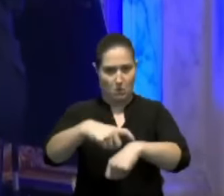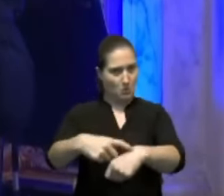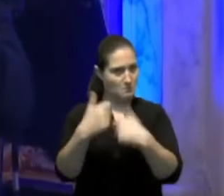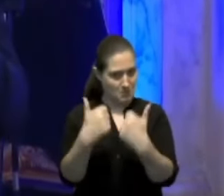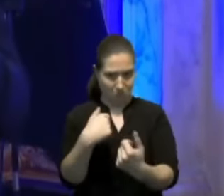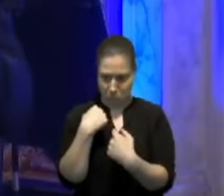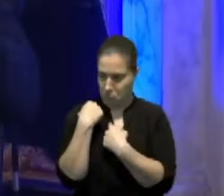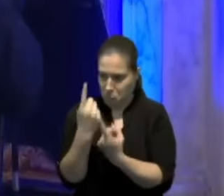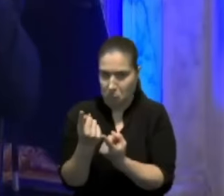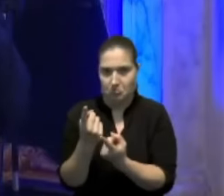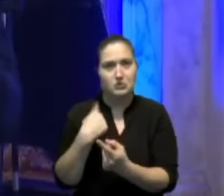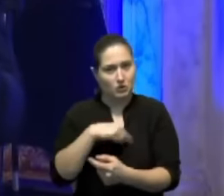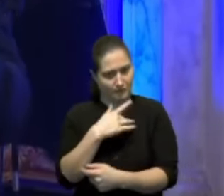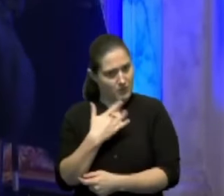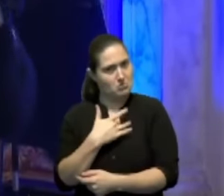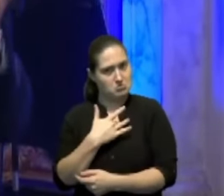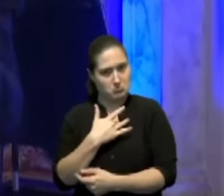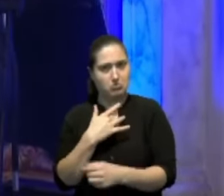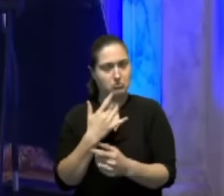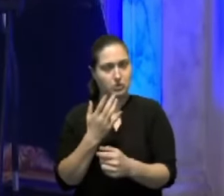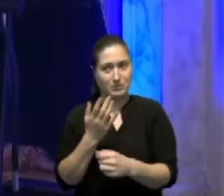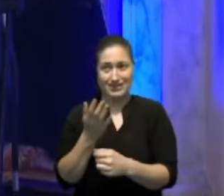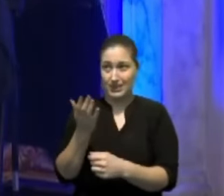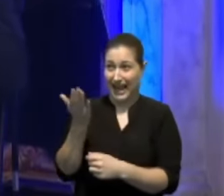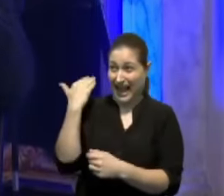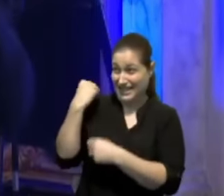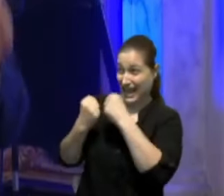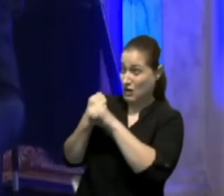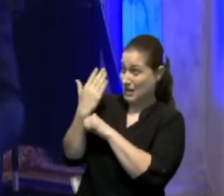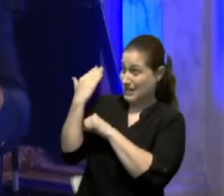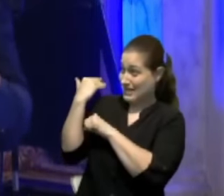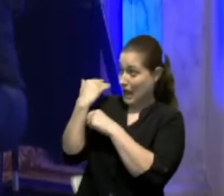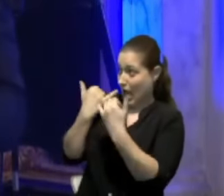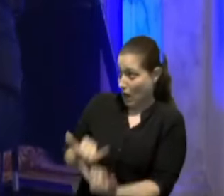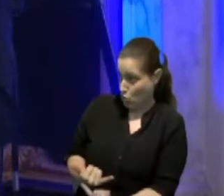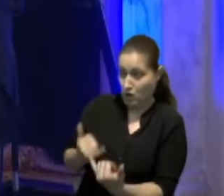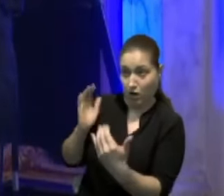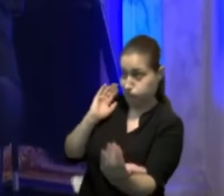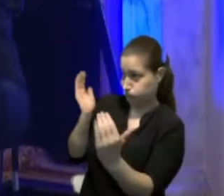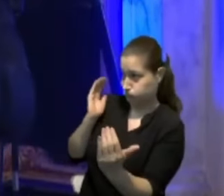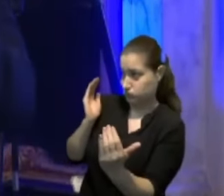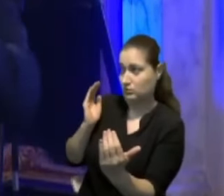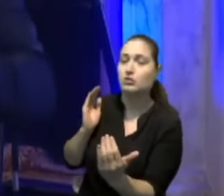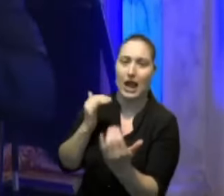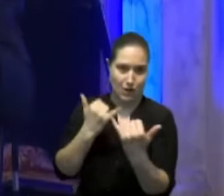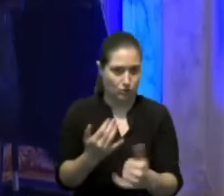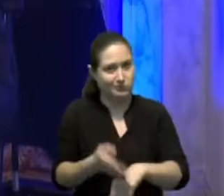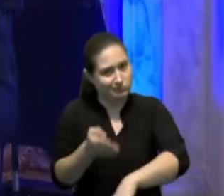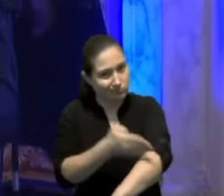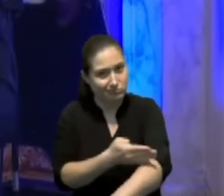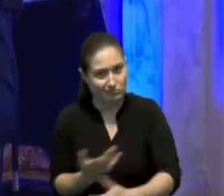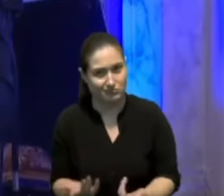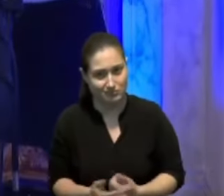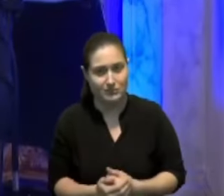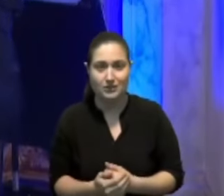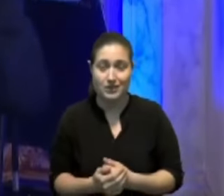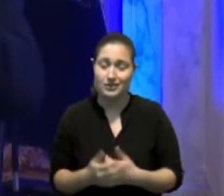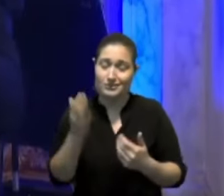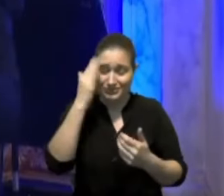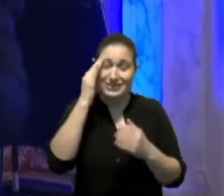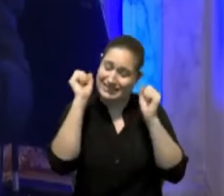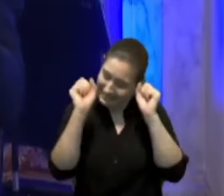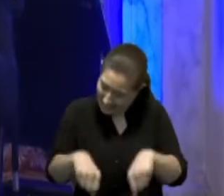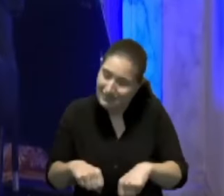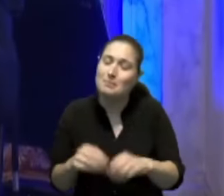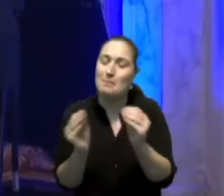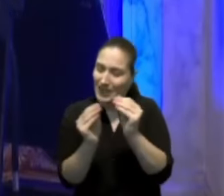hemos mejorado infinitamente si comparamos unos años atrás y lo vemos en tiempo presente hemos avanzado Todavía queda un espacio pero Seguimos